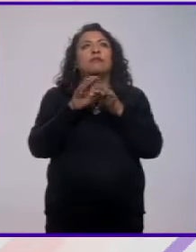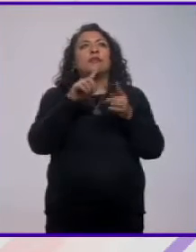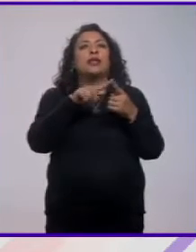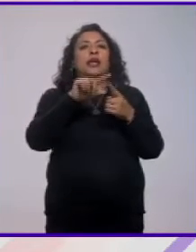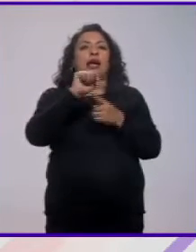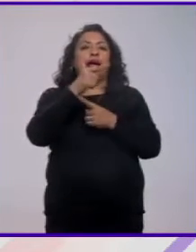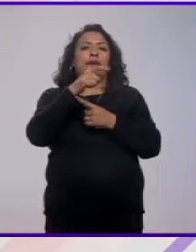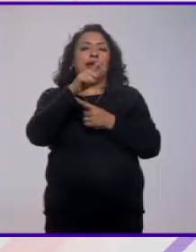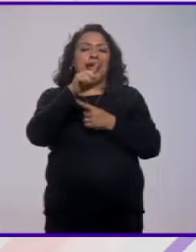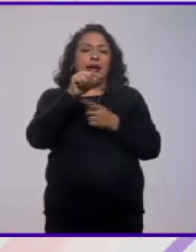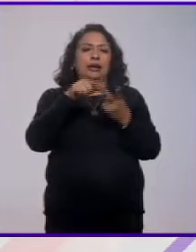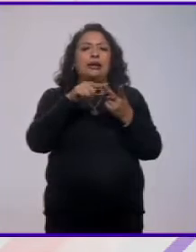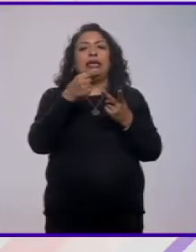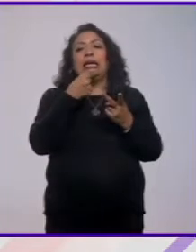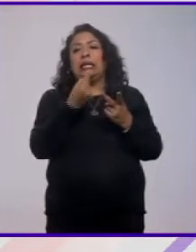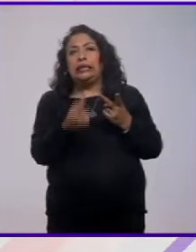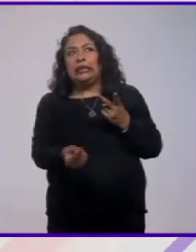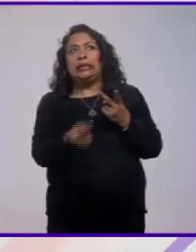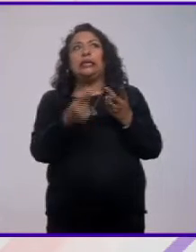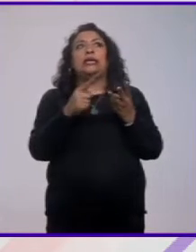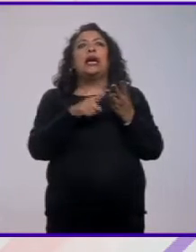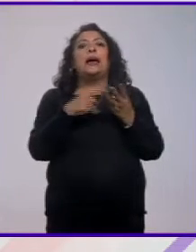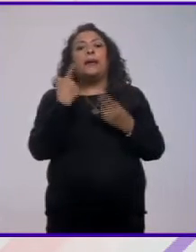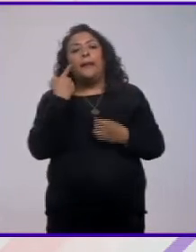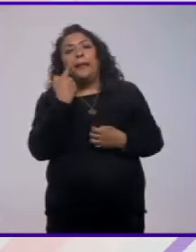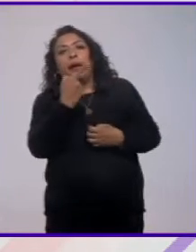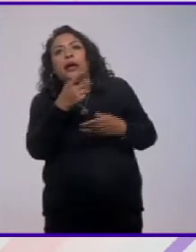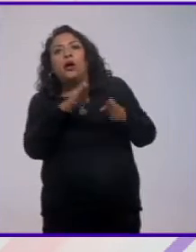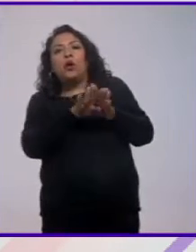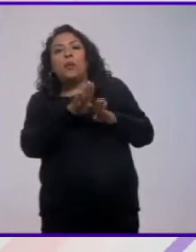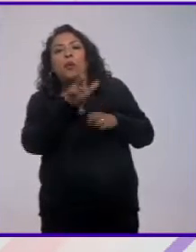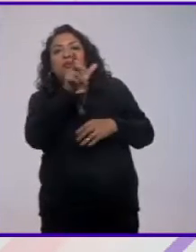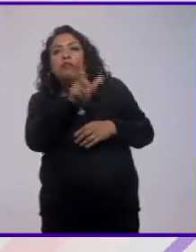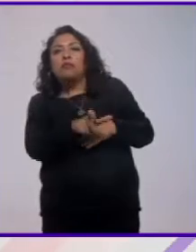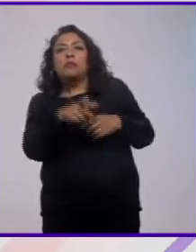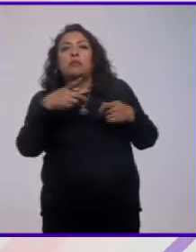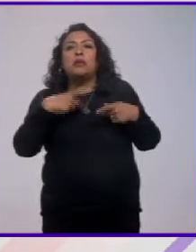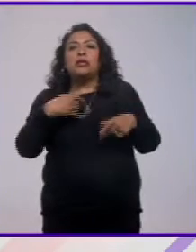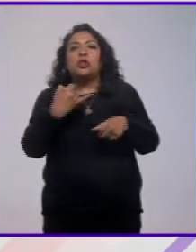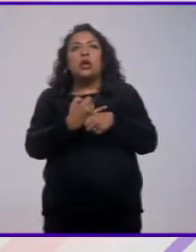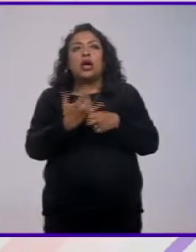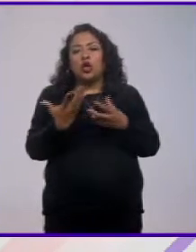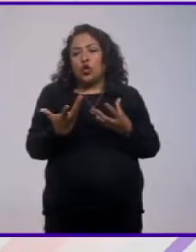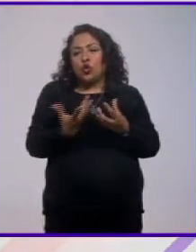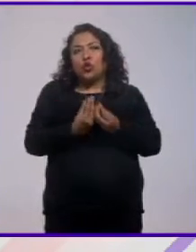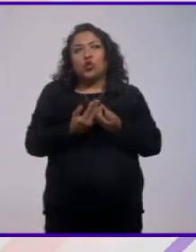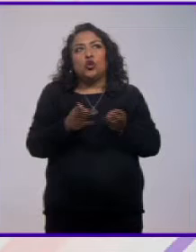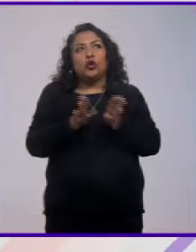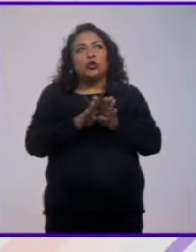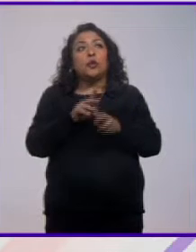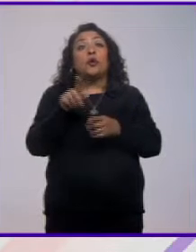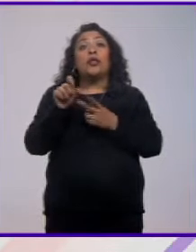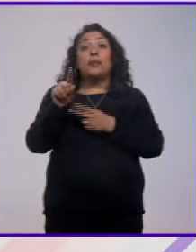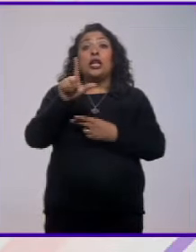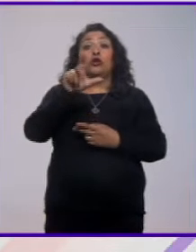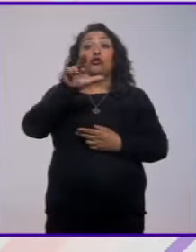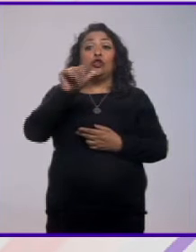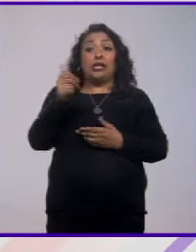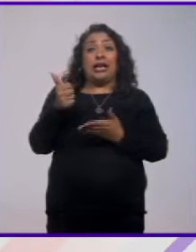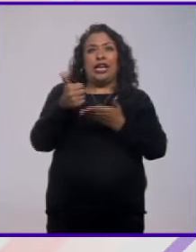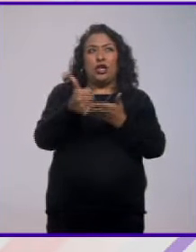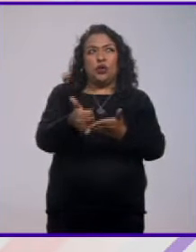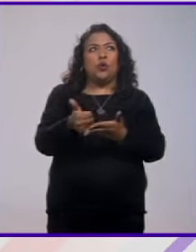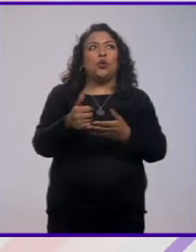Angelina Peláez y de la niña, de cómo miran a este personaje y cómo se construye en conjunto, de Lucía en la ayuda y